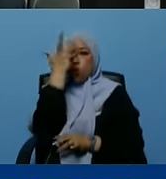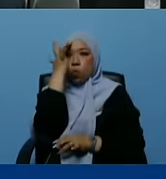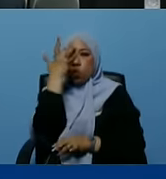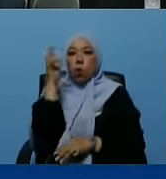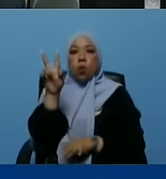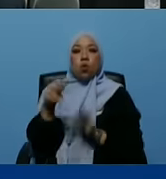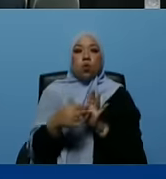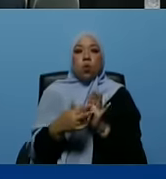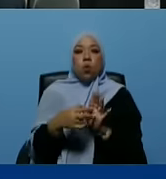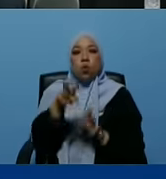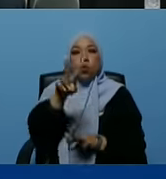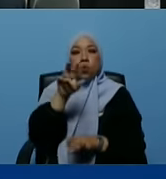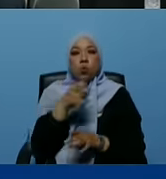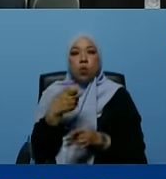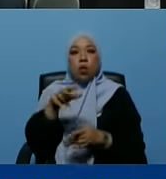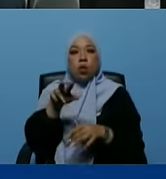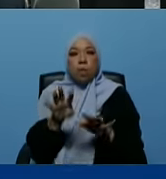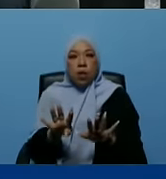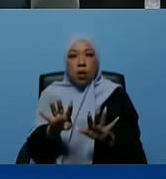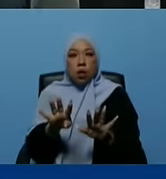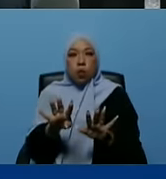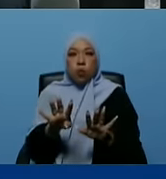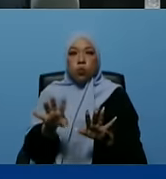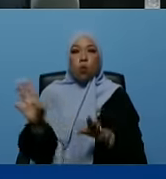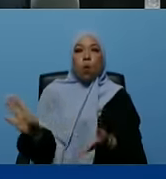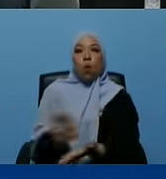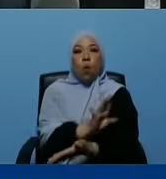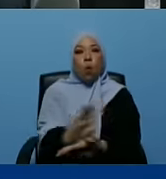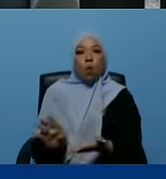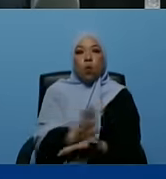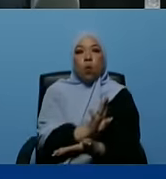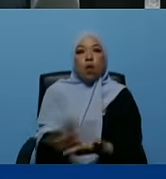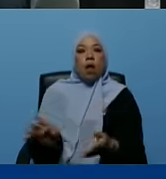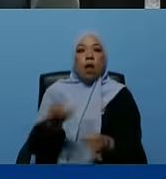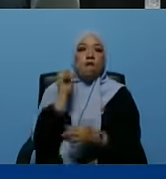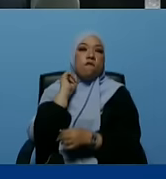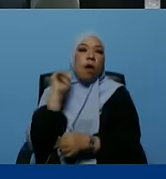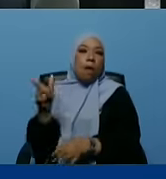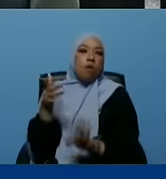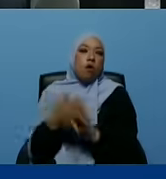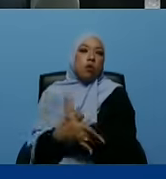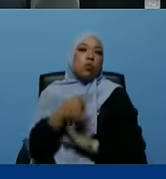año 2019? Un concierto, y llegaron un poco famosos.